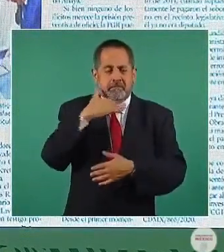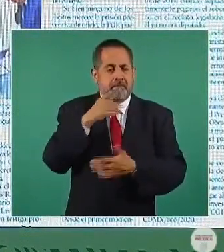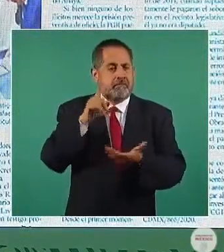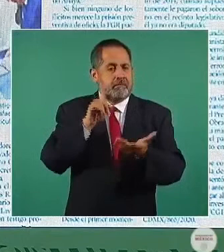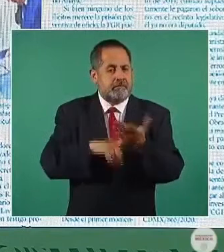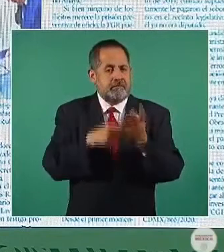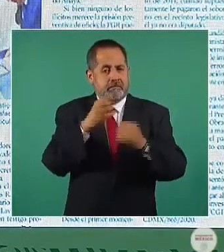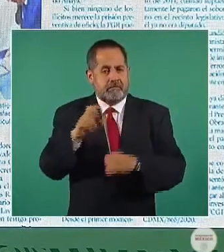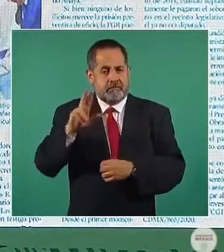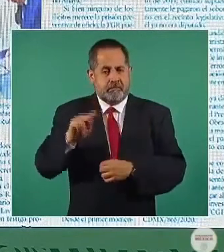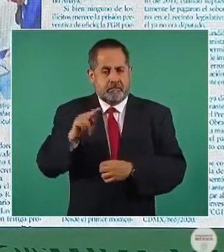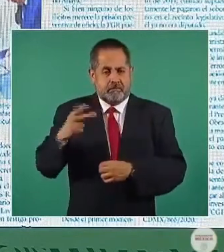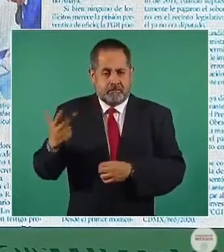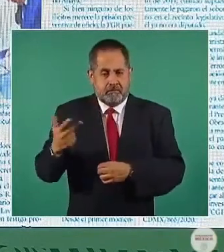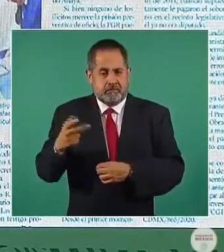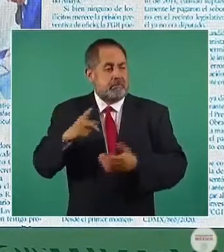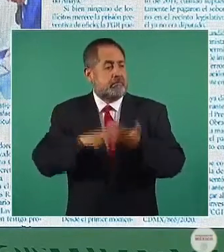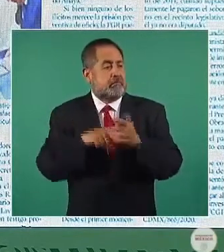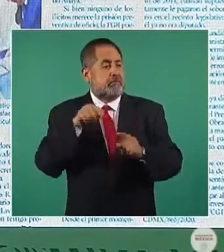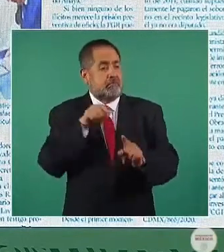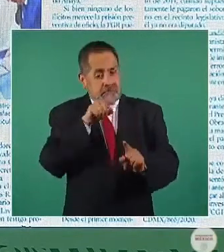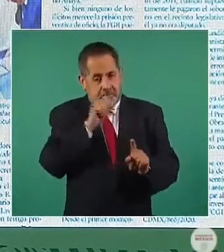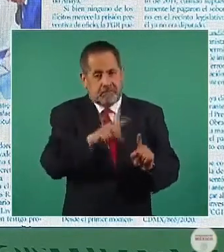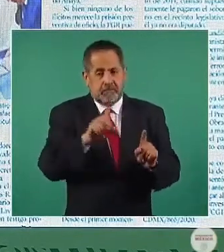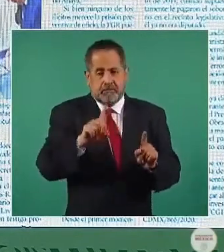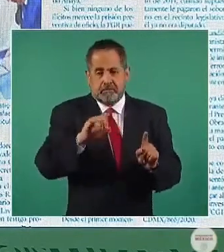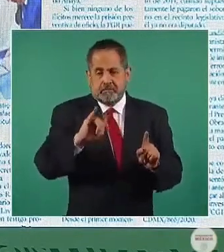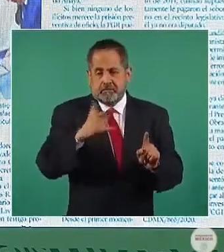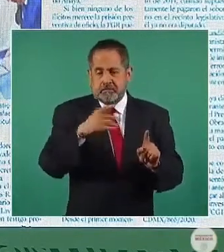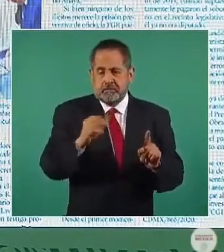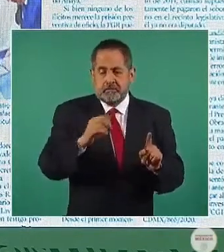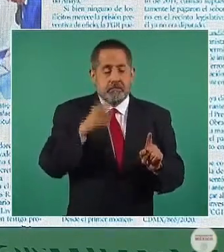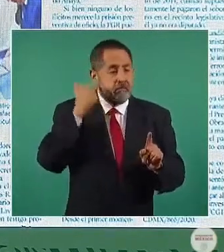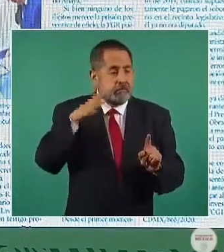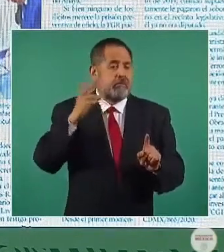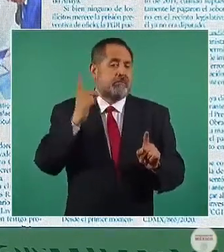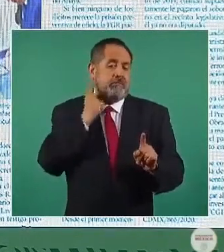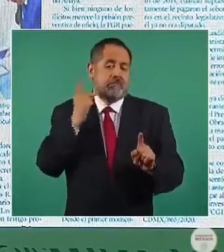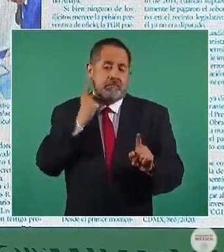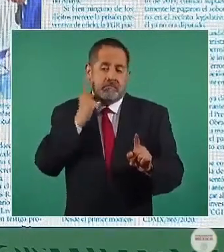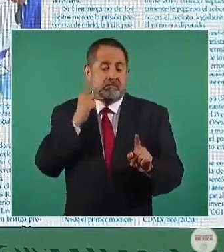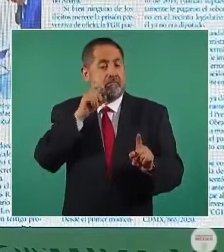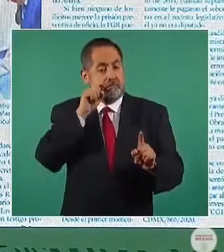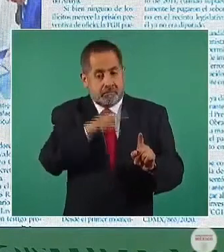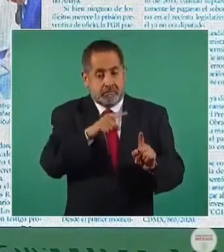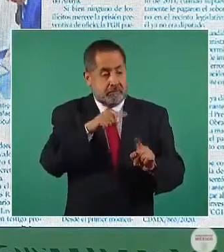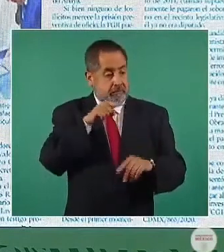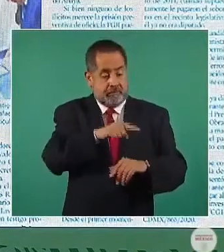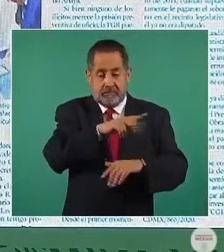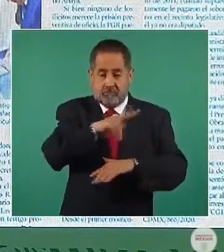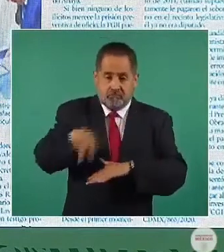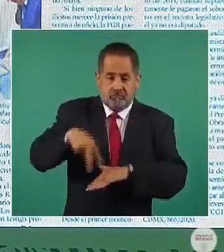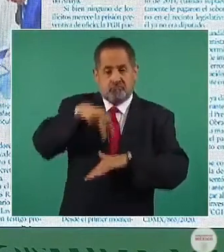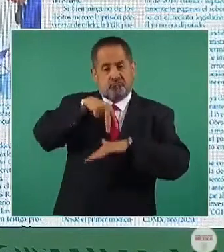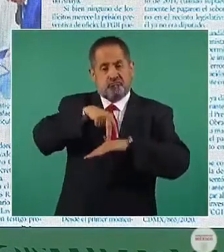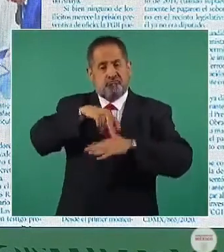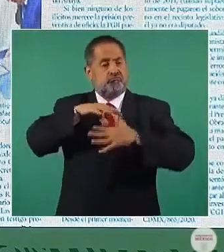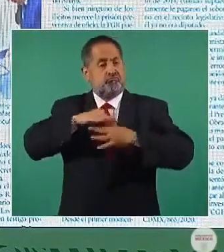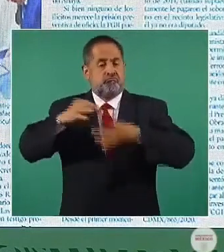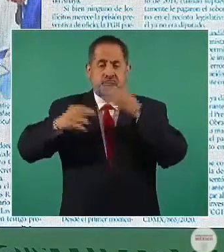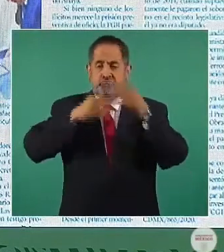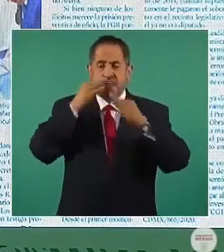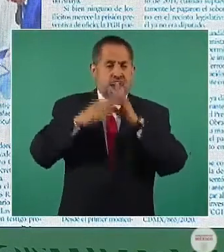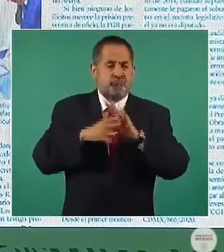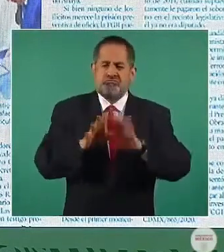1988, Diego era diputado y es el que sube a la tribuna a decir que había